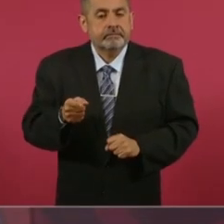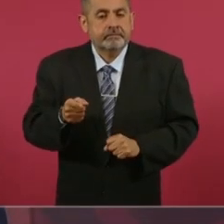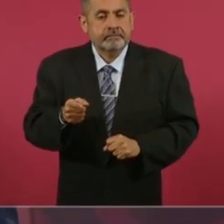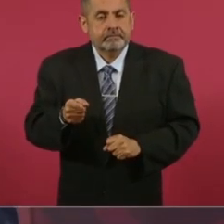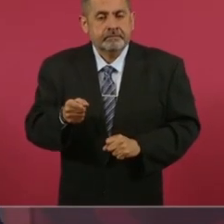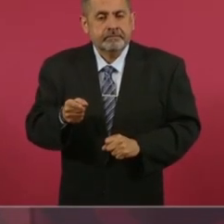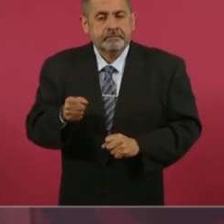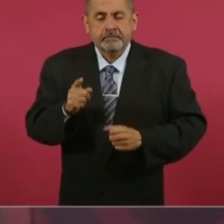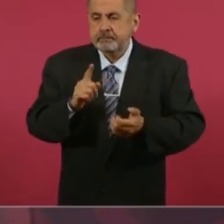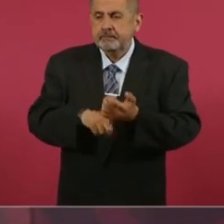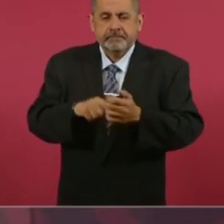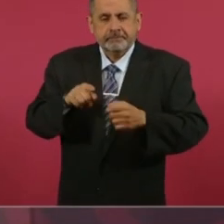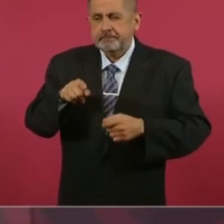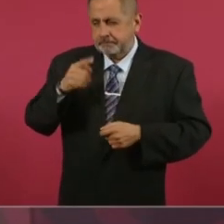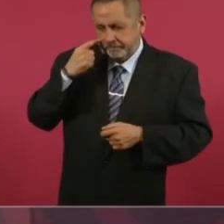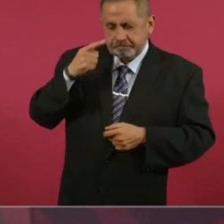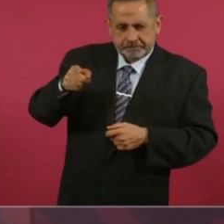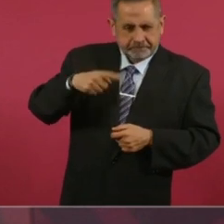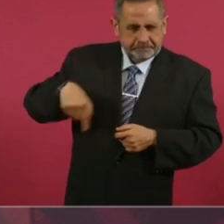los problemas